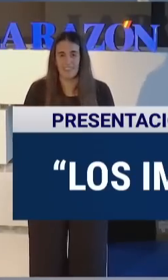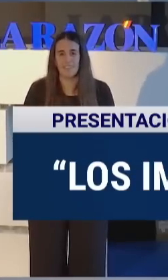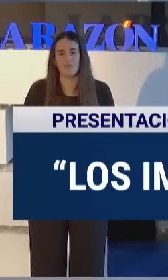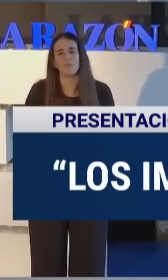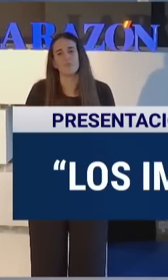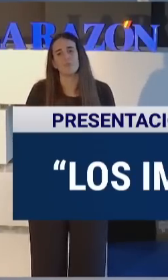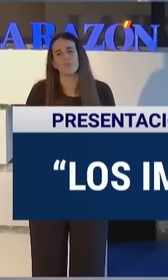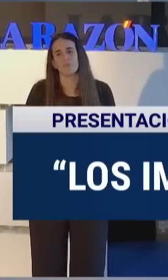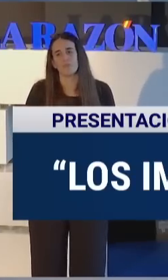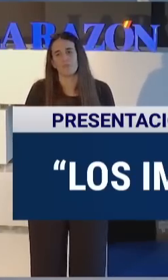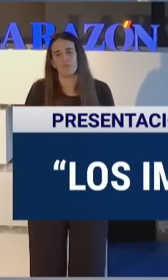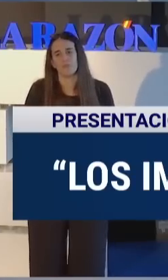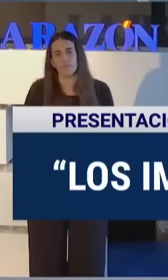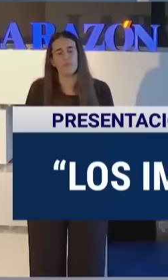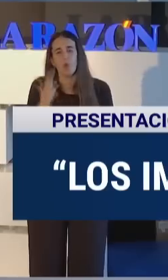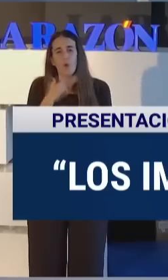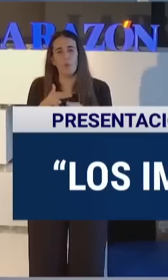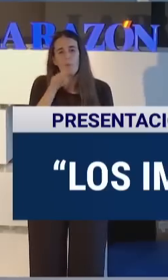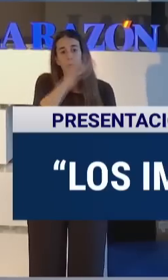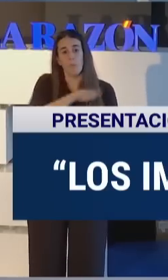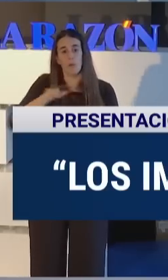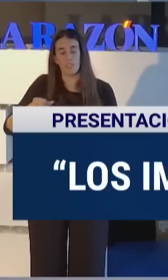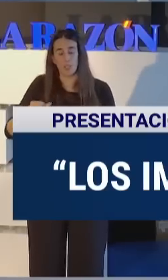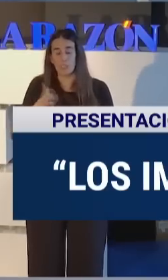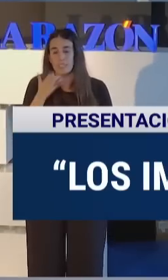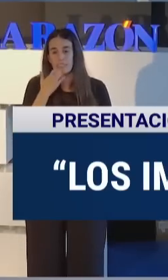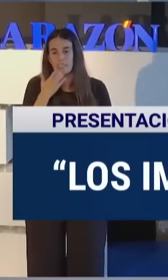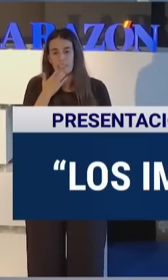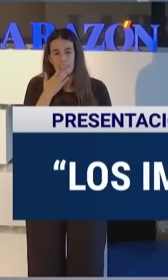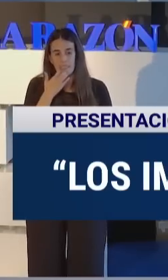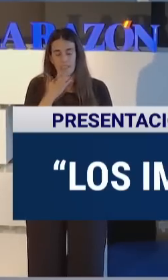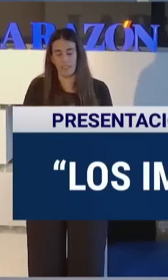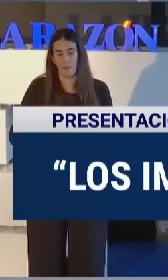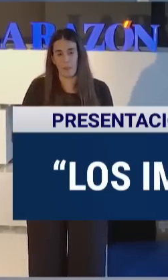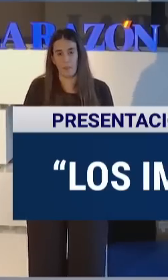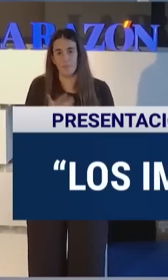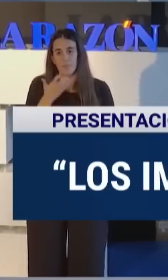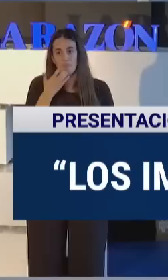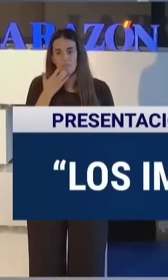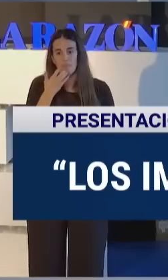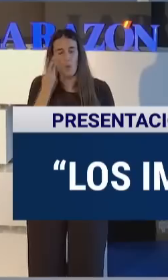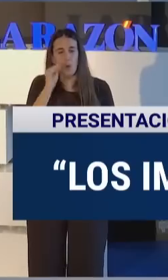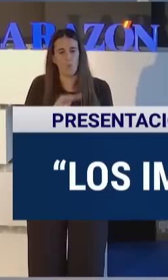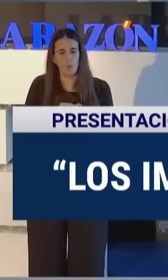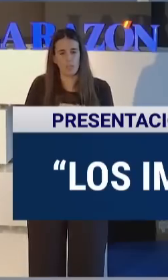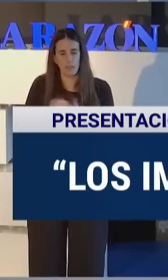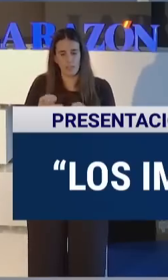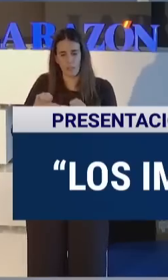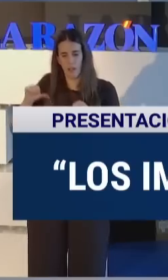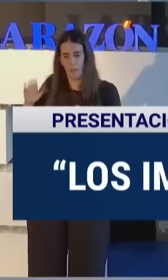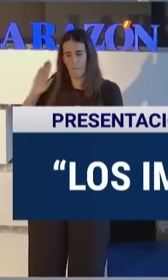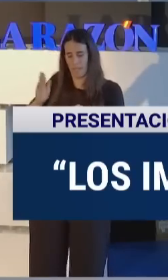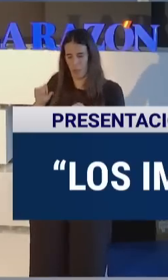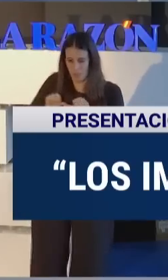Otra de las cosas que hacen los políticos es para, en lugar de atacar las causas, van sobre los efectos, entonces ponen controles de